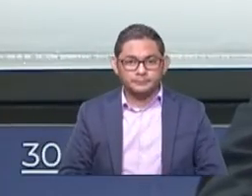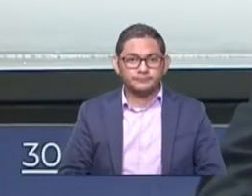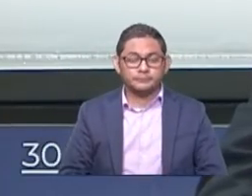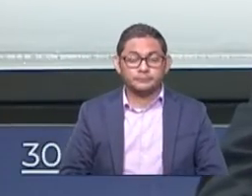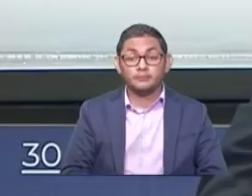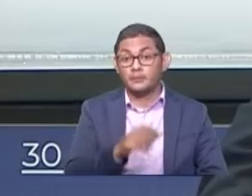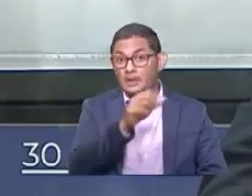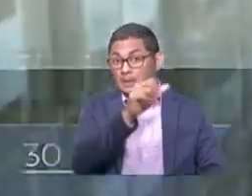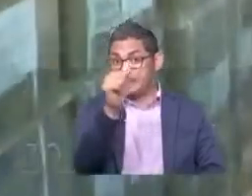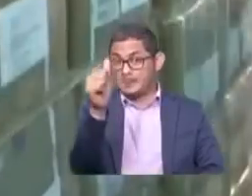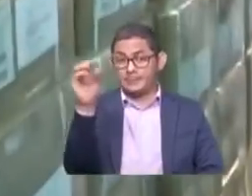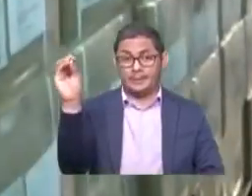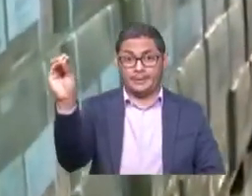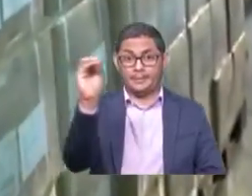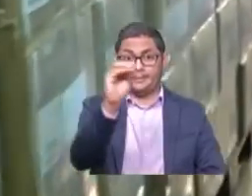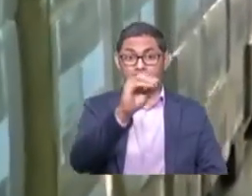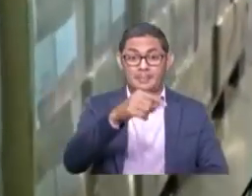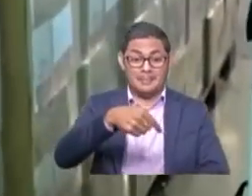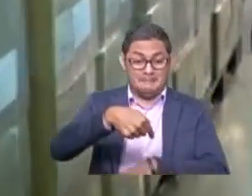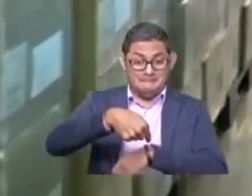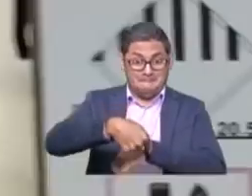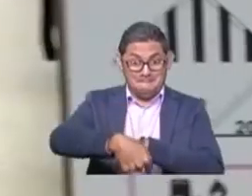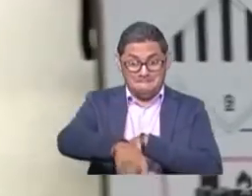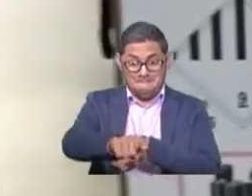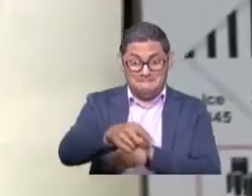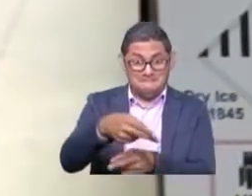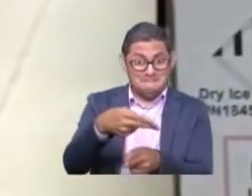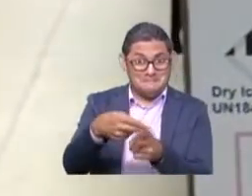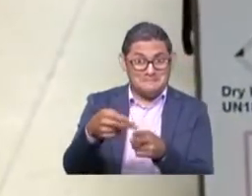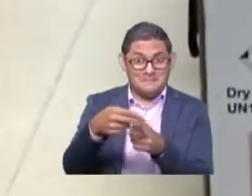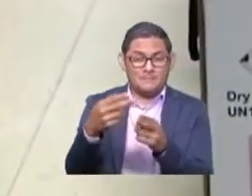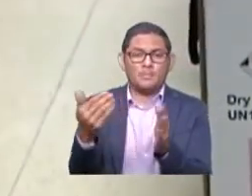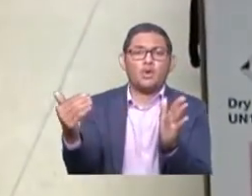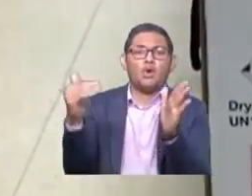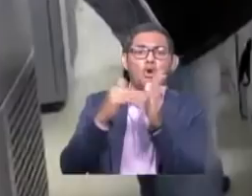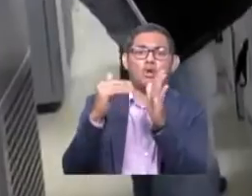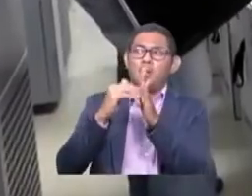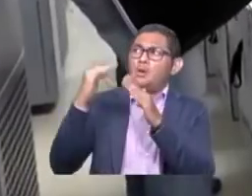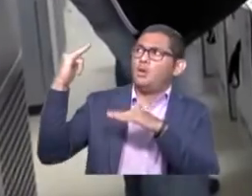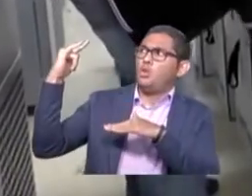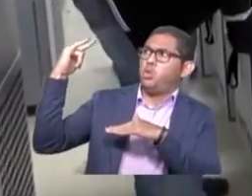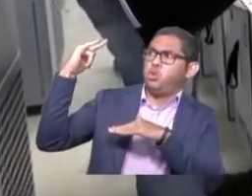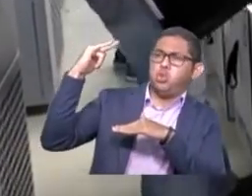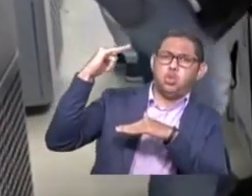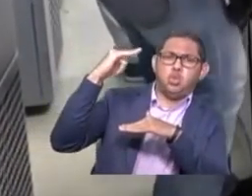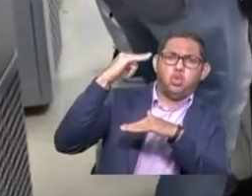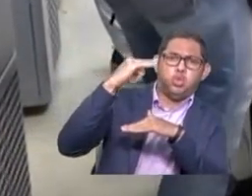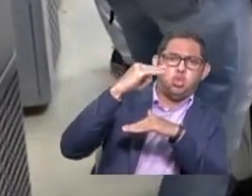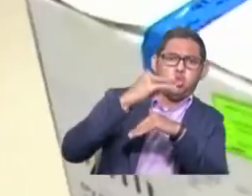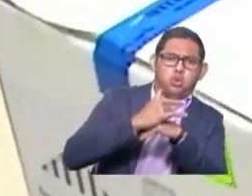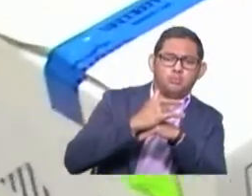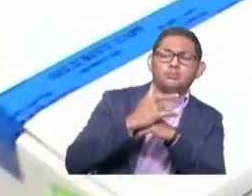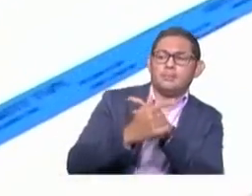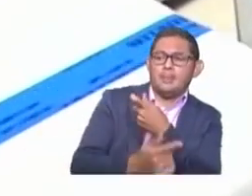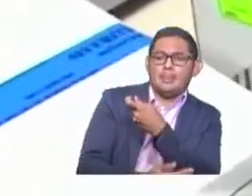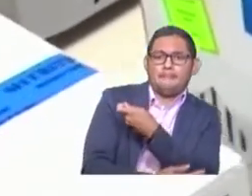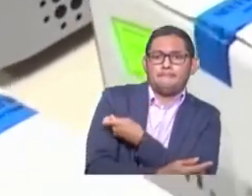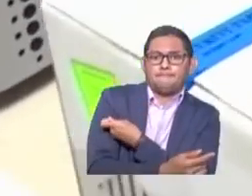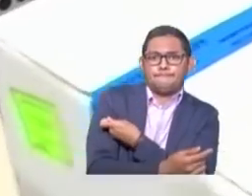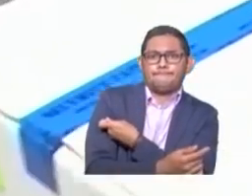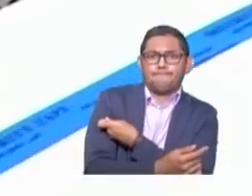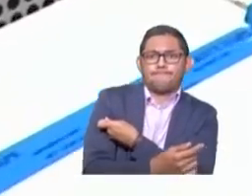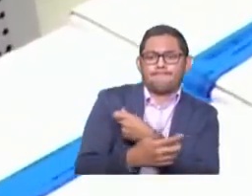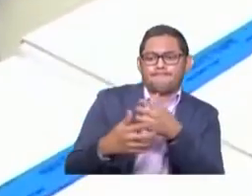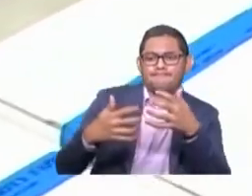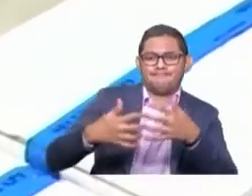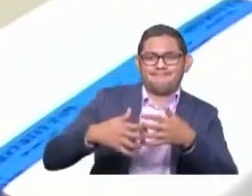horas estará llegando el siguiente embarque de la vacuna Pfizer contra el COVID-19, el